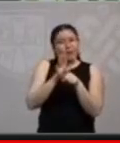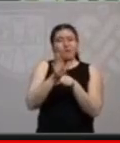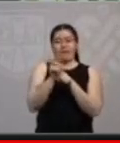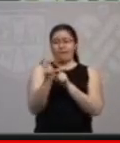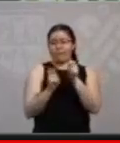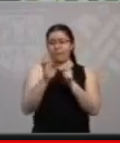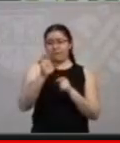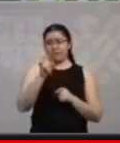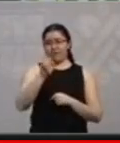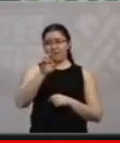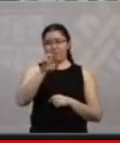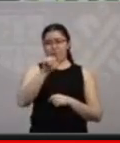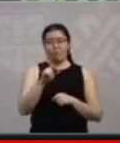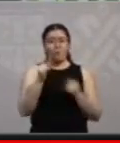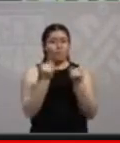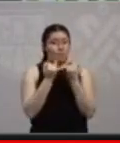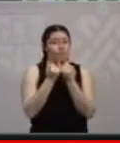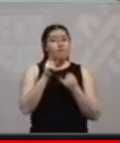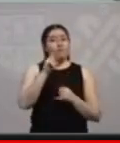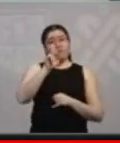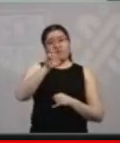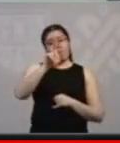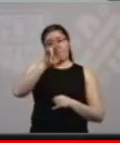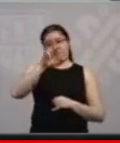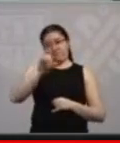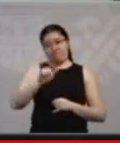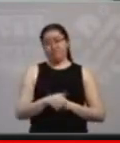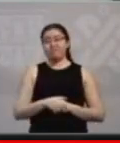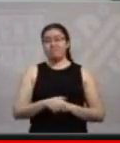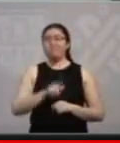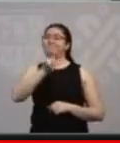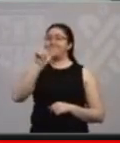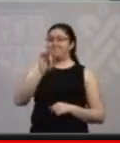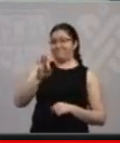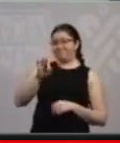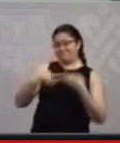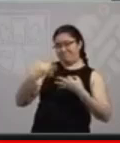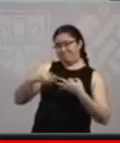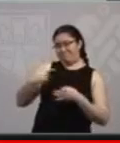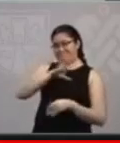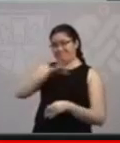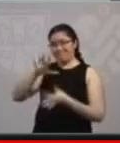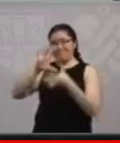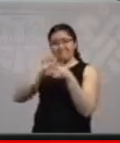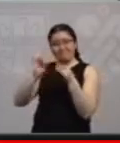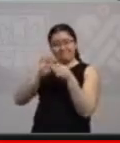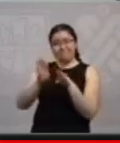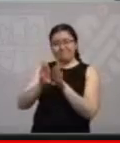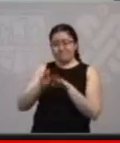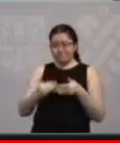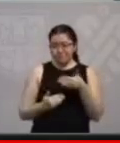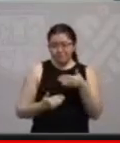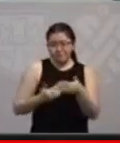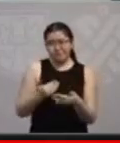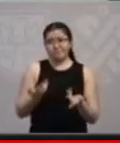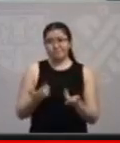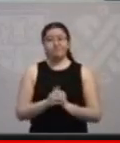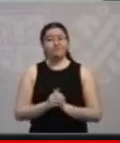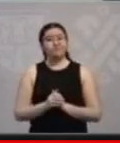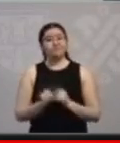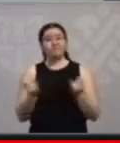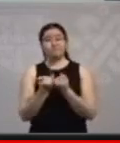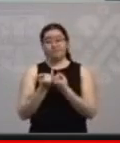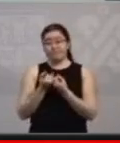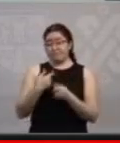Contraloría como en la Procuraduría? Quiero que les informe la Fiscal General ahí exactamente en qué avance van estas investigaciones,